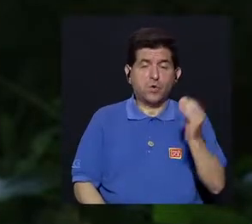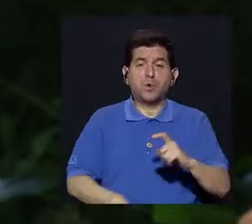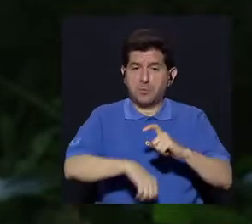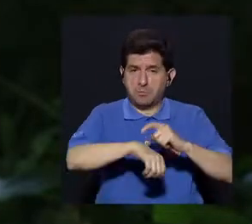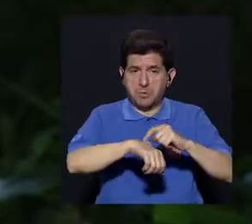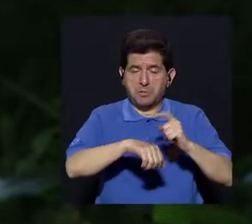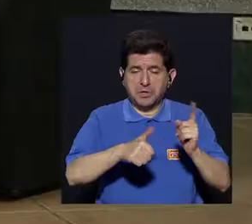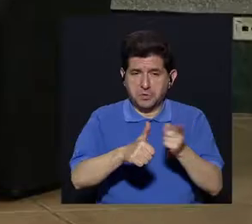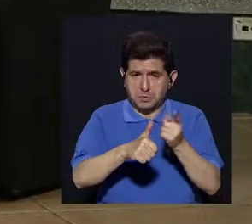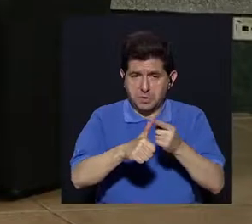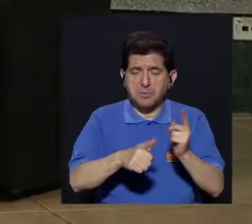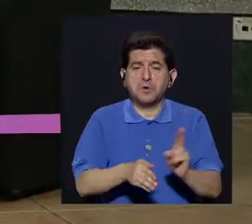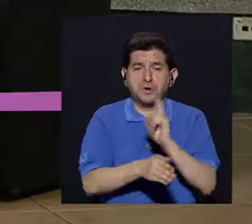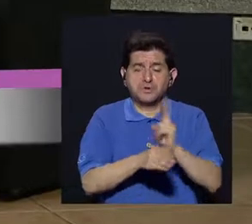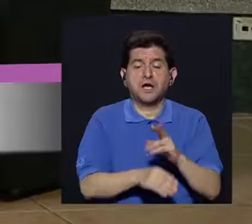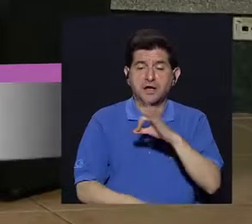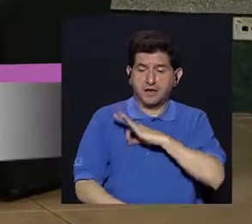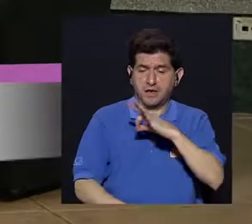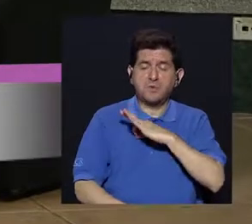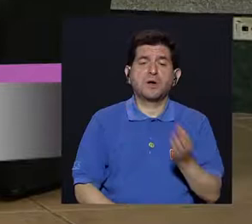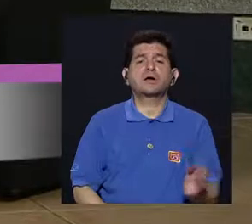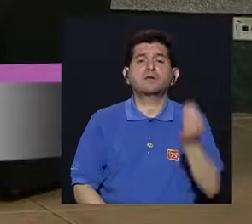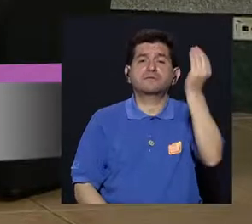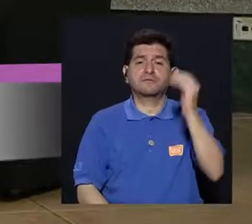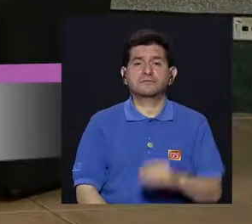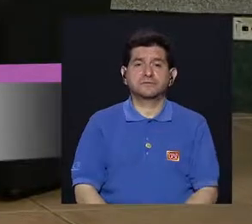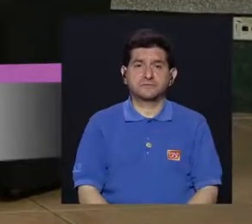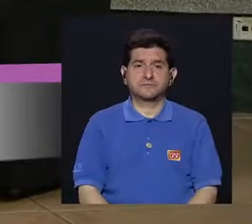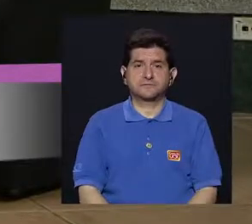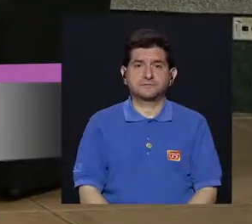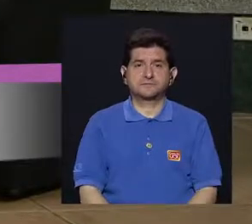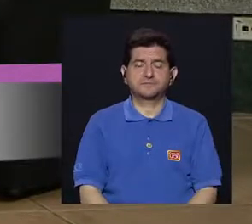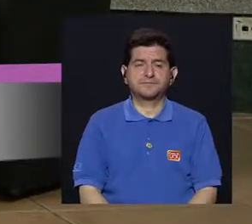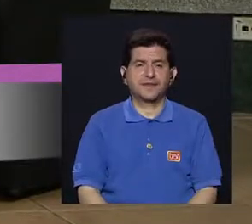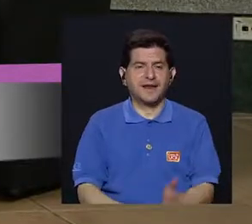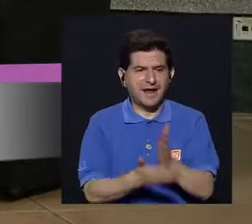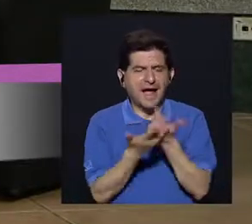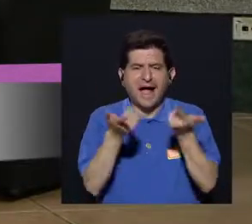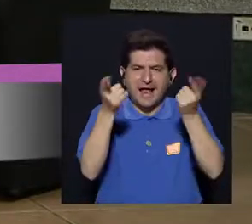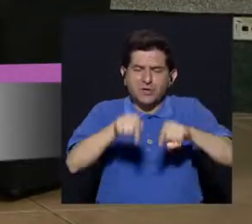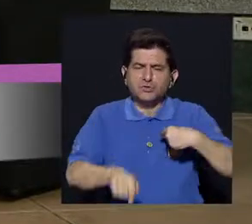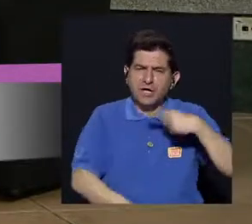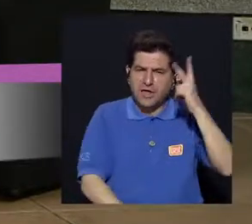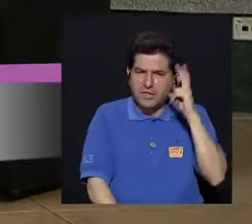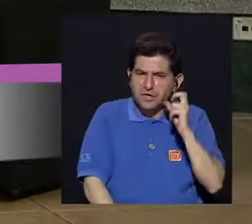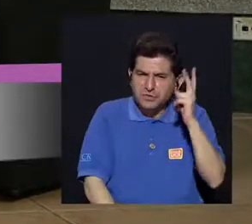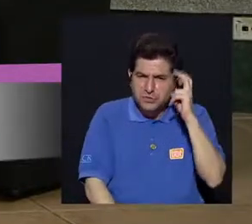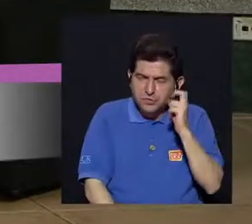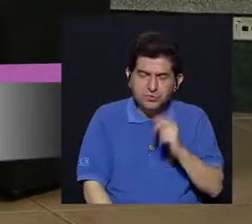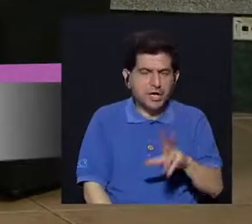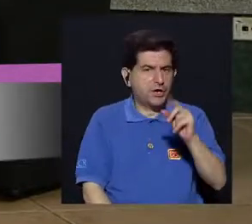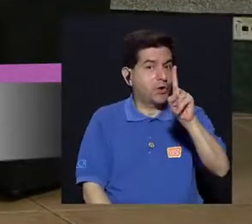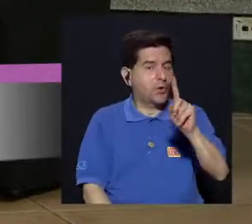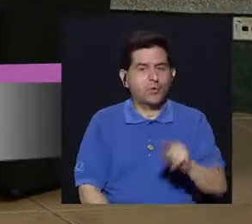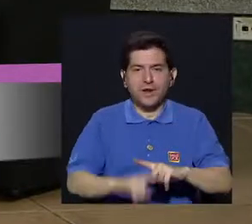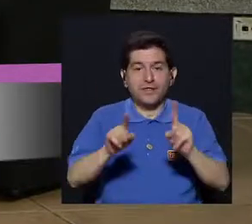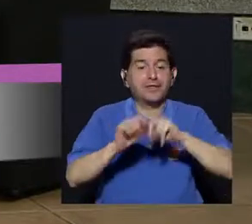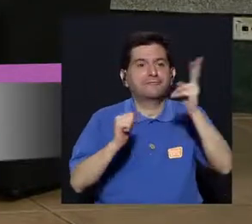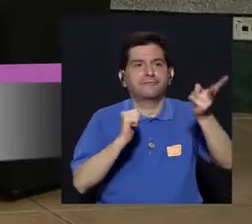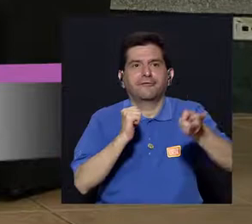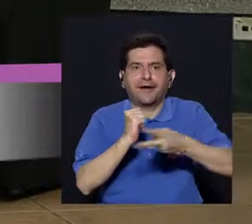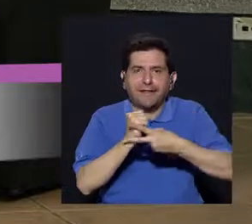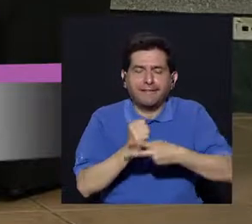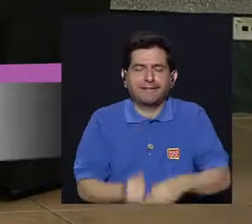ser un beneficio para la juventud. Vea, pasa algo porque yo lo he escuchado y no lo he escuchado una, lo he escuchado muchas